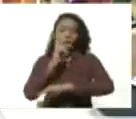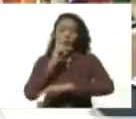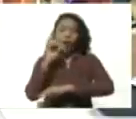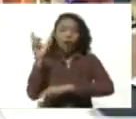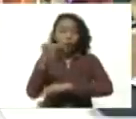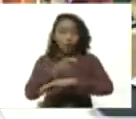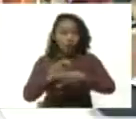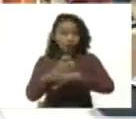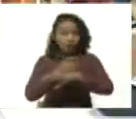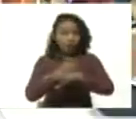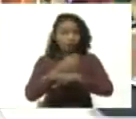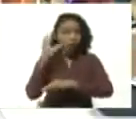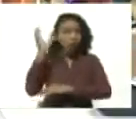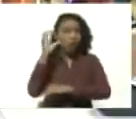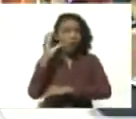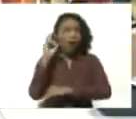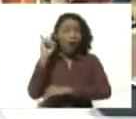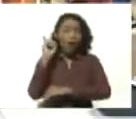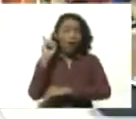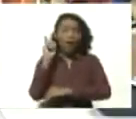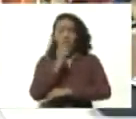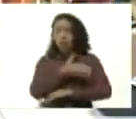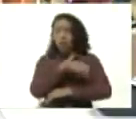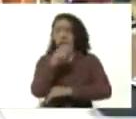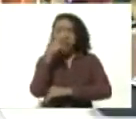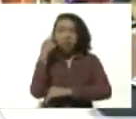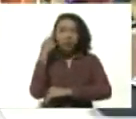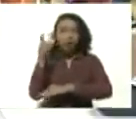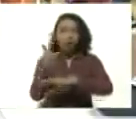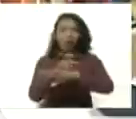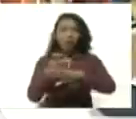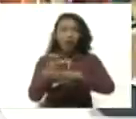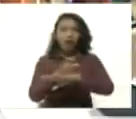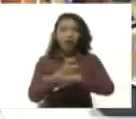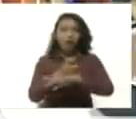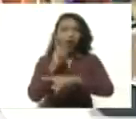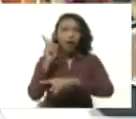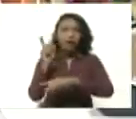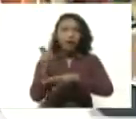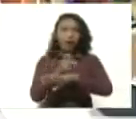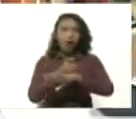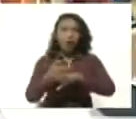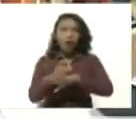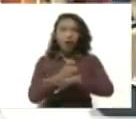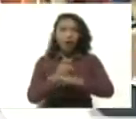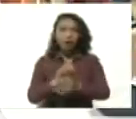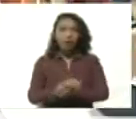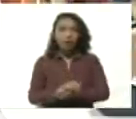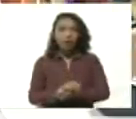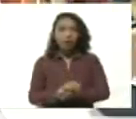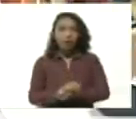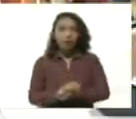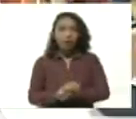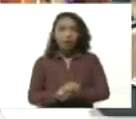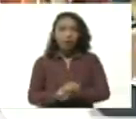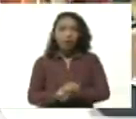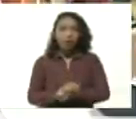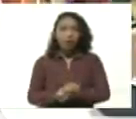Colombia. Es un narcogobierno, es un narcogobierno.